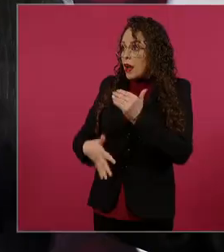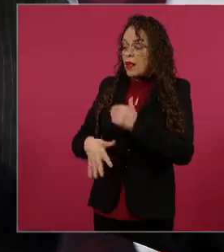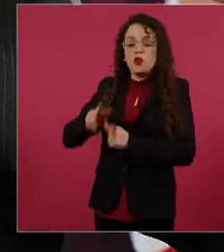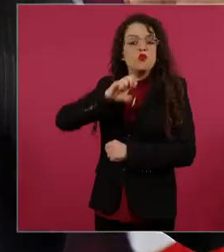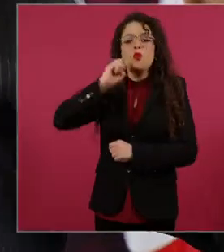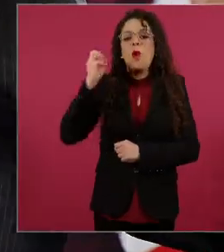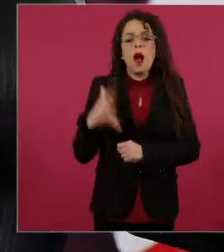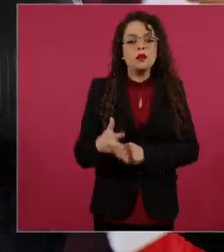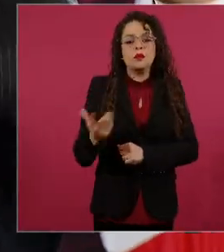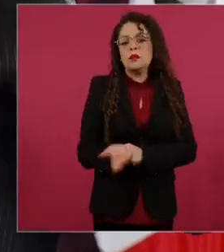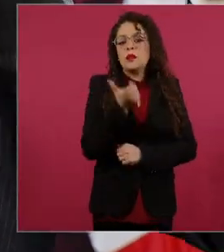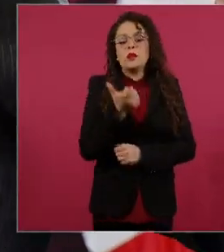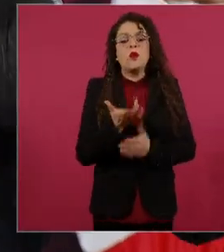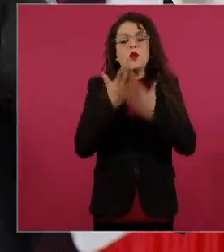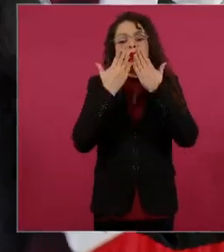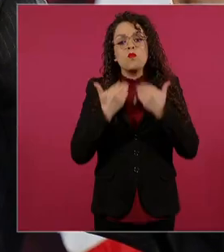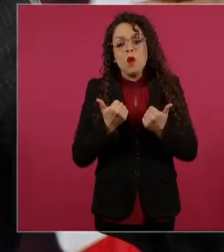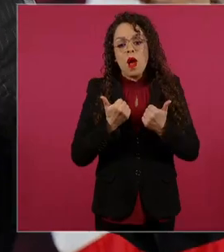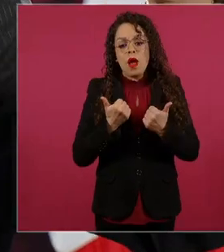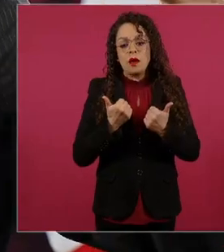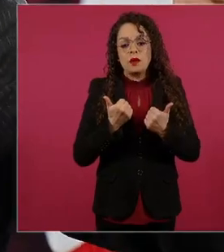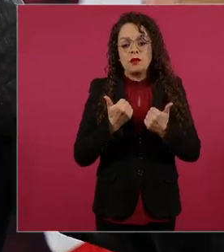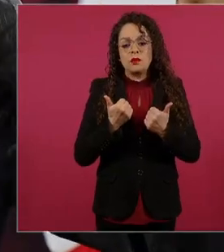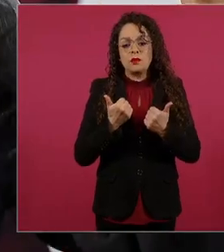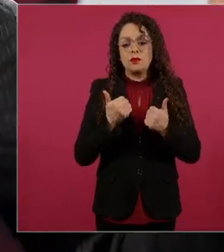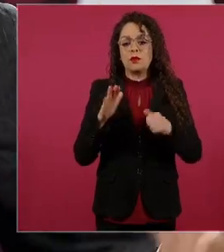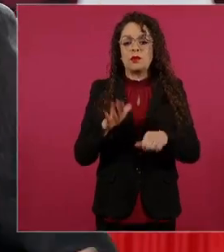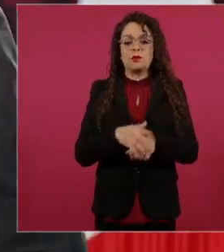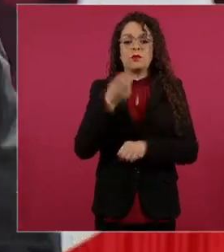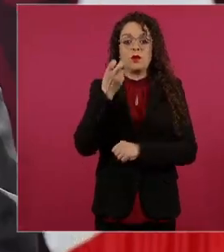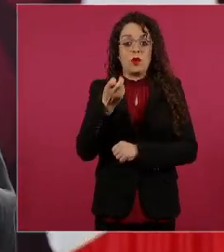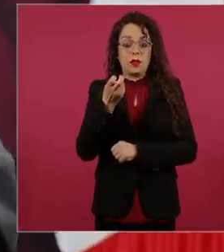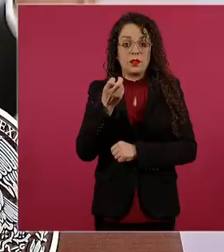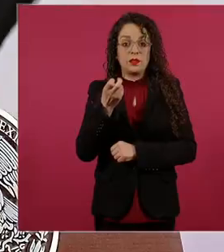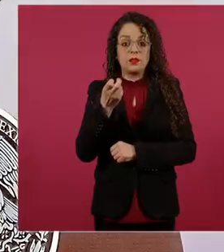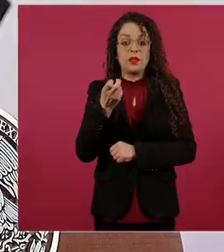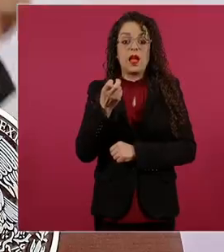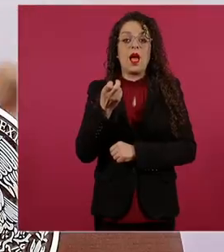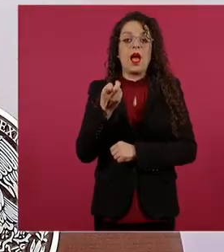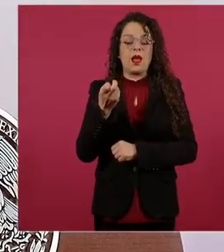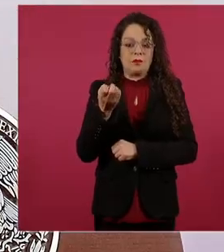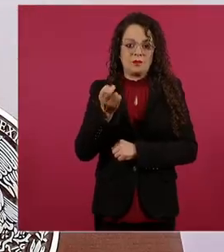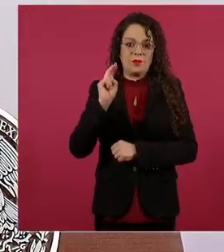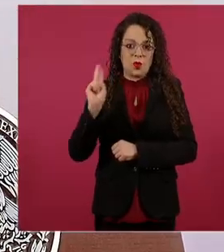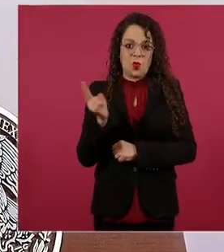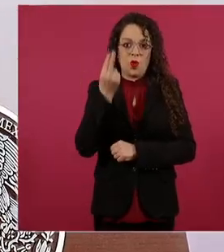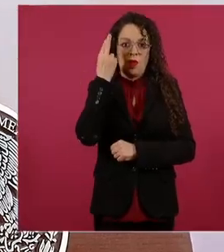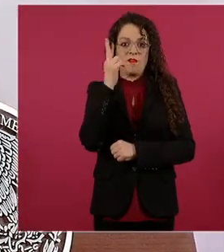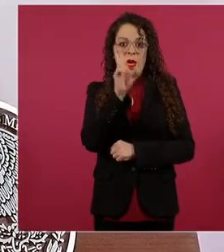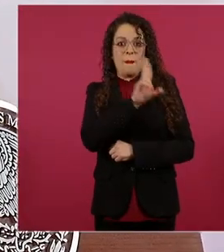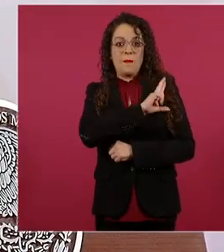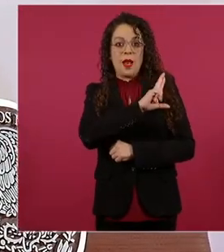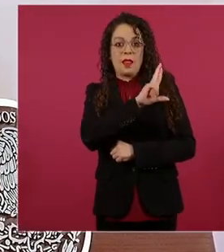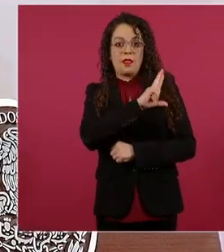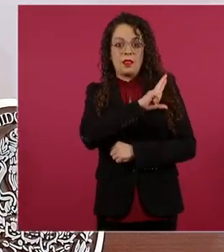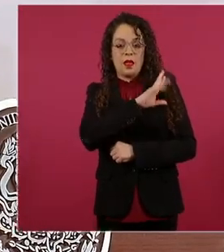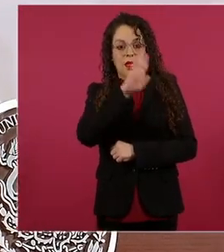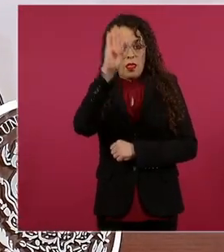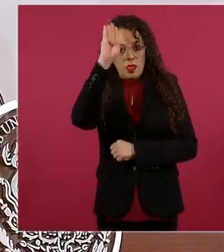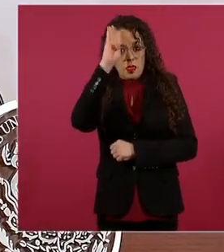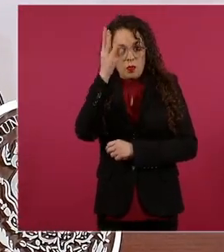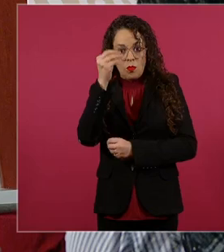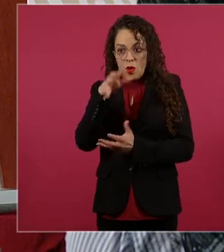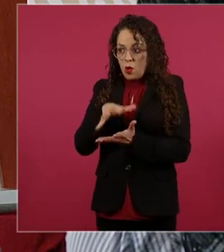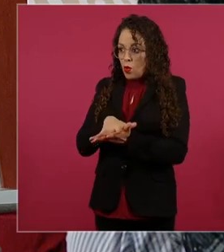creó al principio la matrícula de universidades privadas avanzaron pero llegó también a un